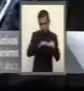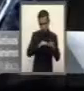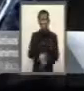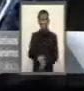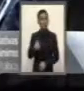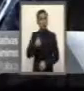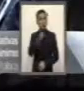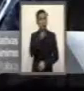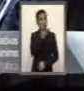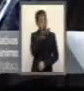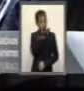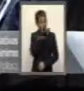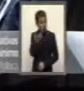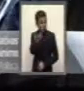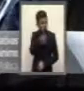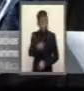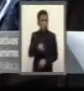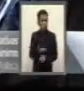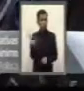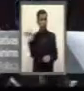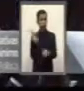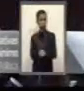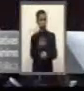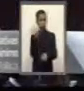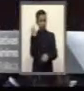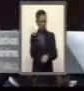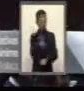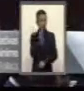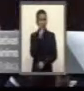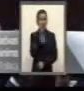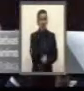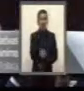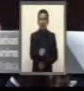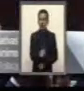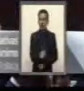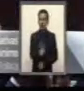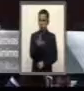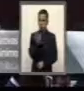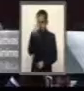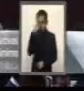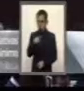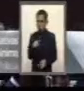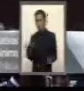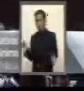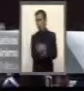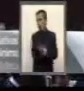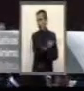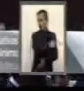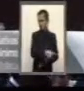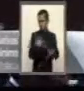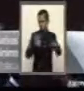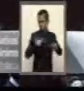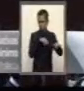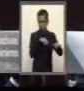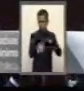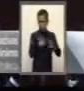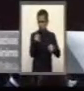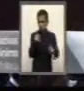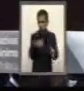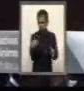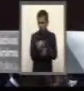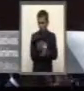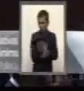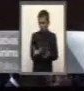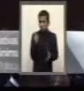que avalemos la comparecencia y no les demos la espalda a los trabajadores. De lo contrario, no servirá de nada